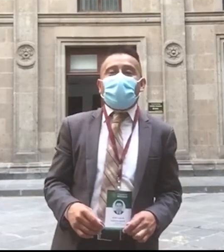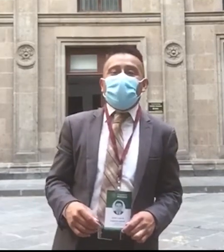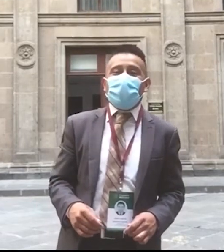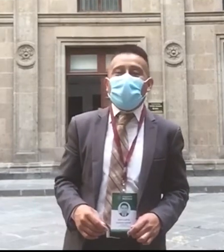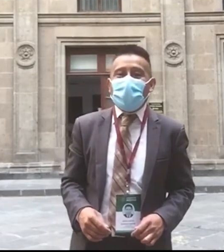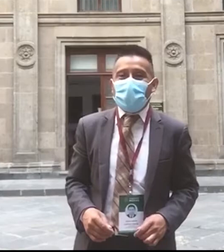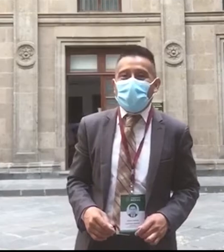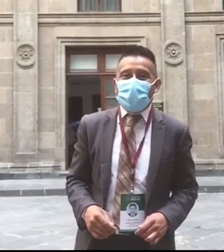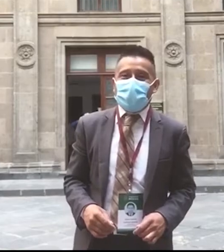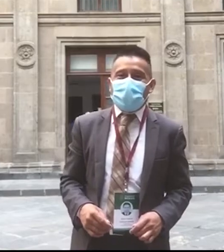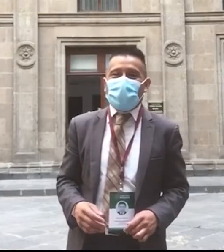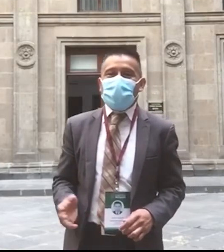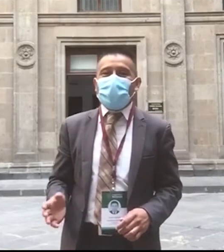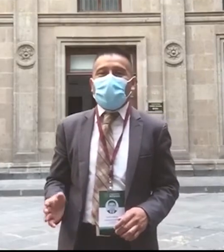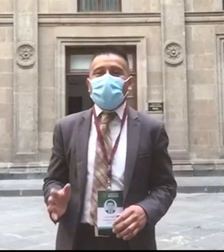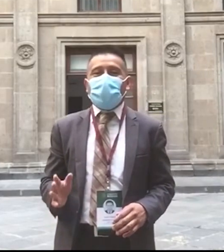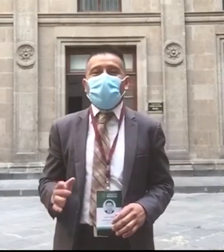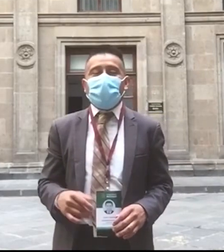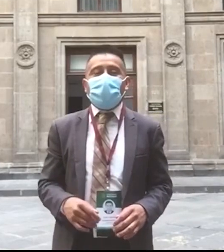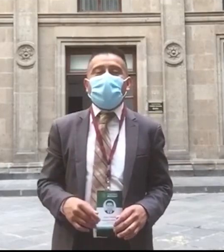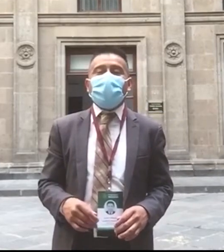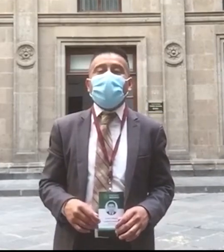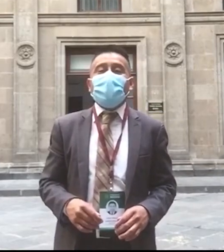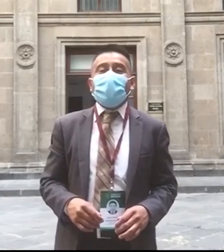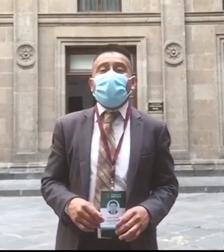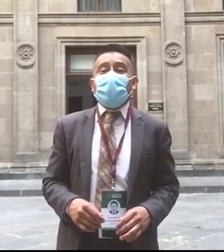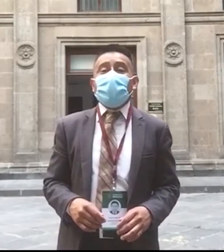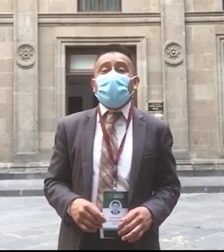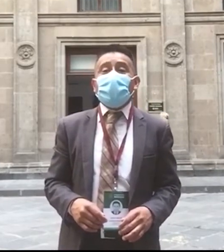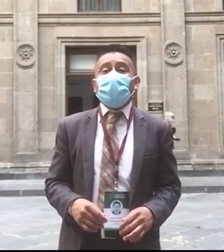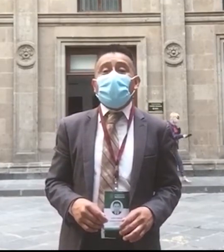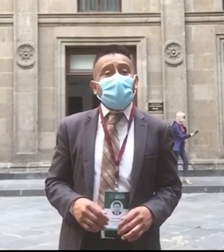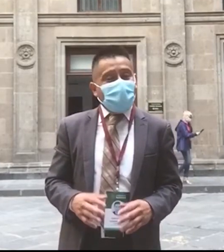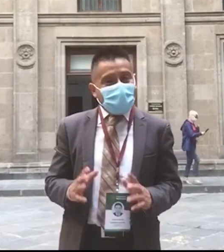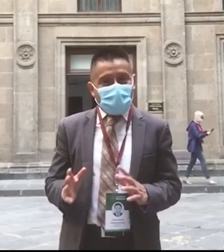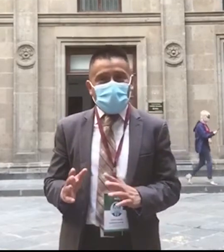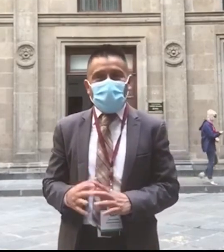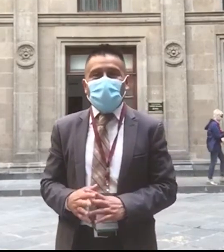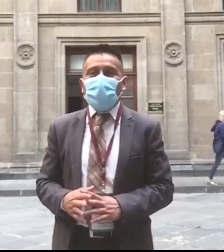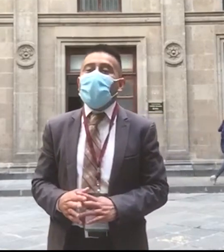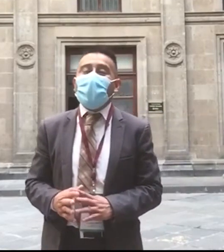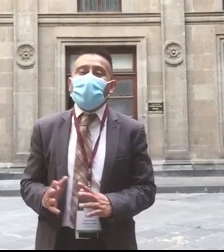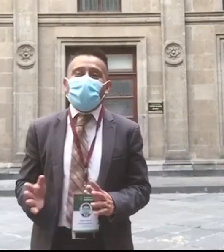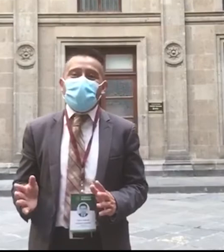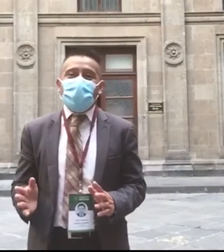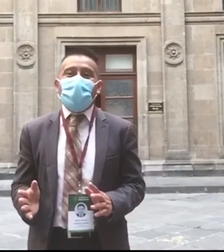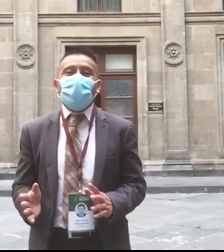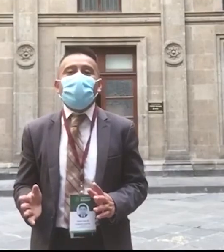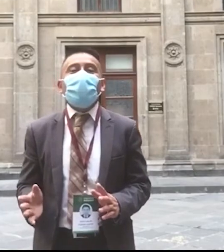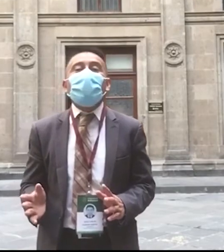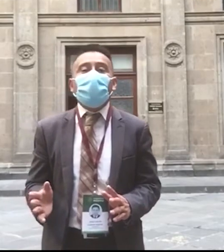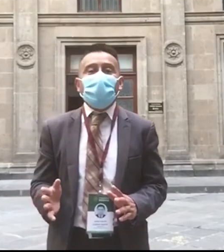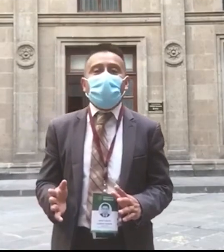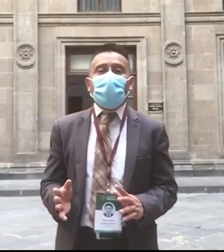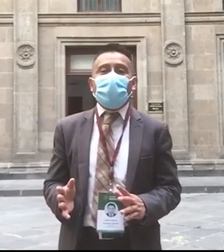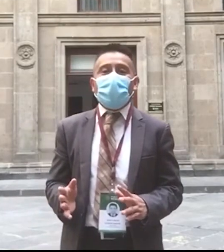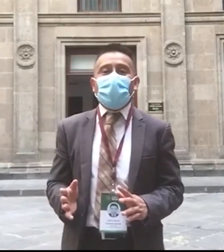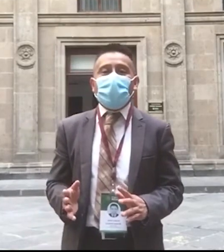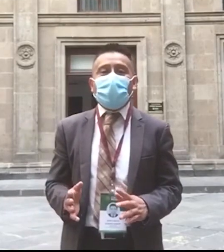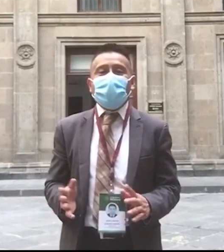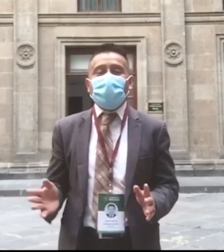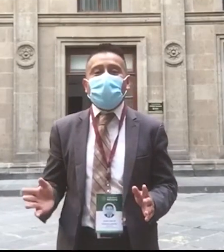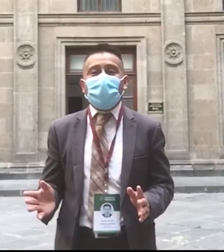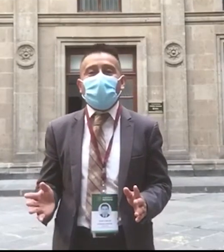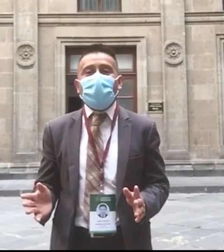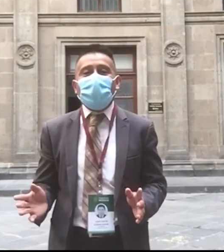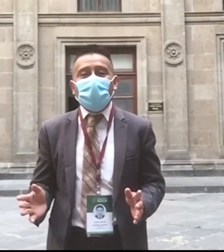cuanto a su aplicación por la cuestión de los trombos cerebrales que produce esta en el lote europeo. Hay que mencionar que es muy diferente el lote